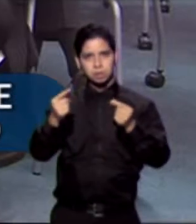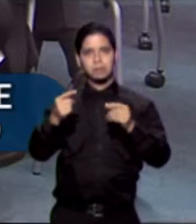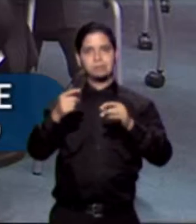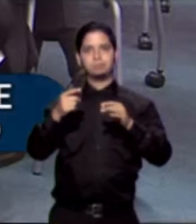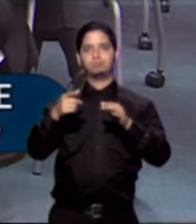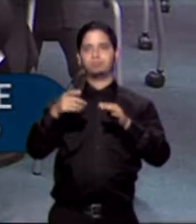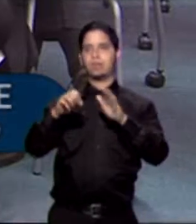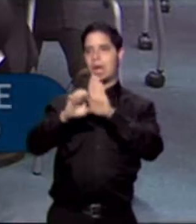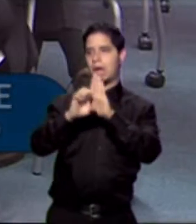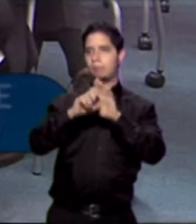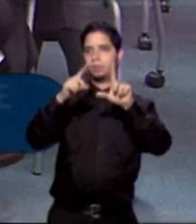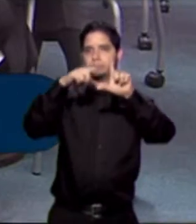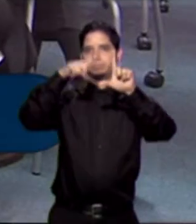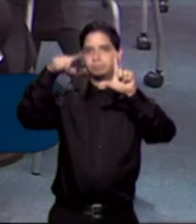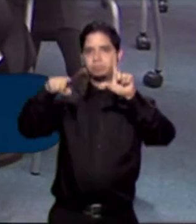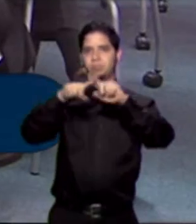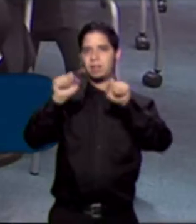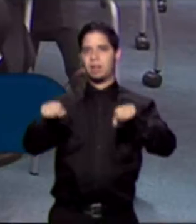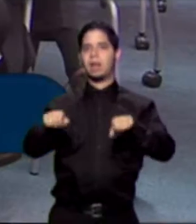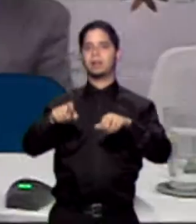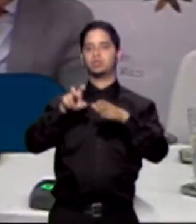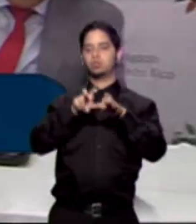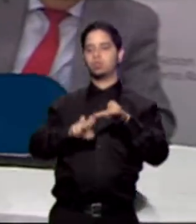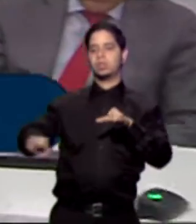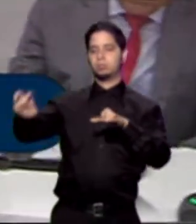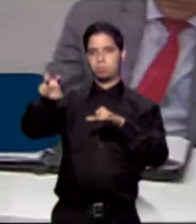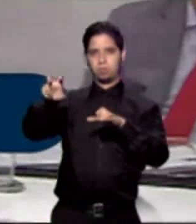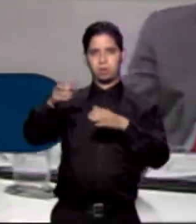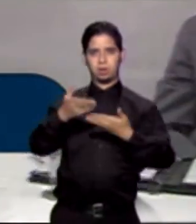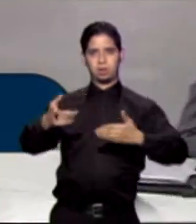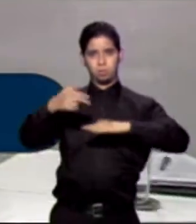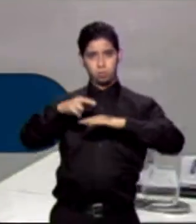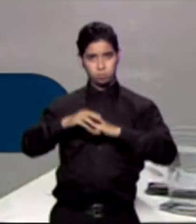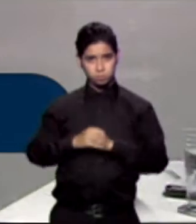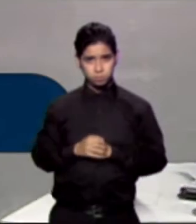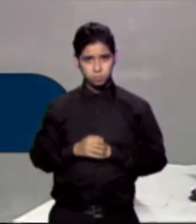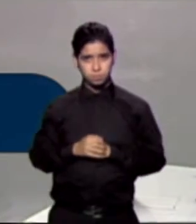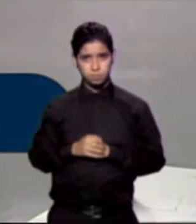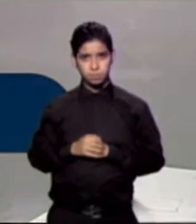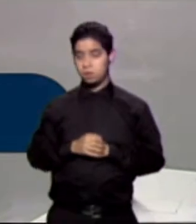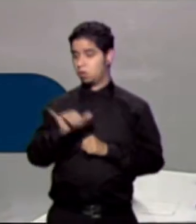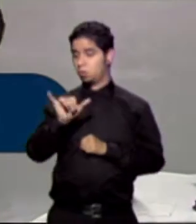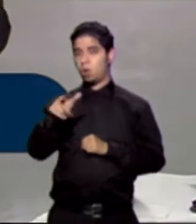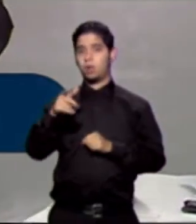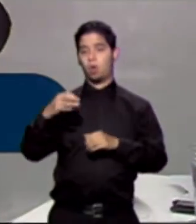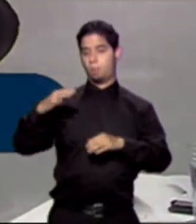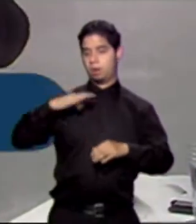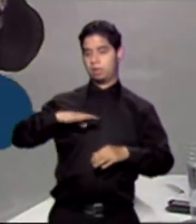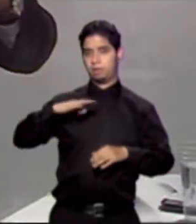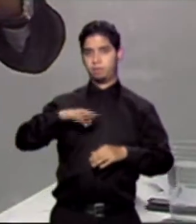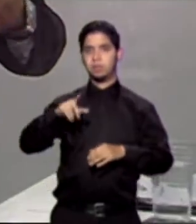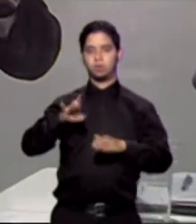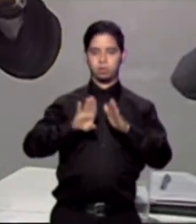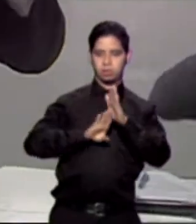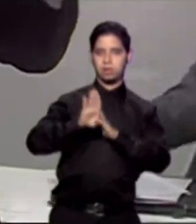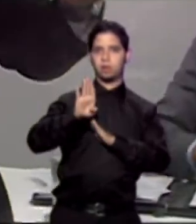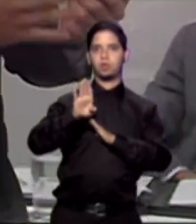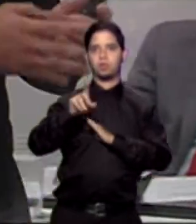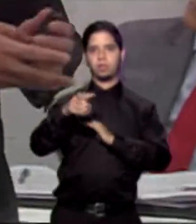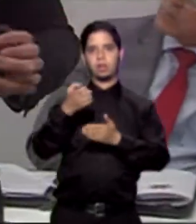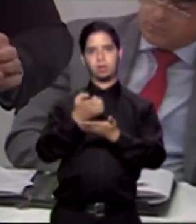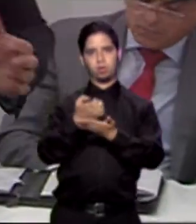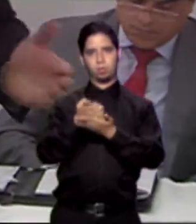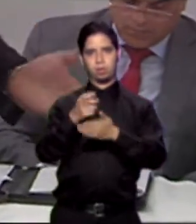sobre el turismo en Puerto Rico, el concepto más amplio de la economía del visitante y los beneficios que representa para el desarrollo económico del